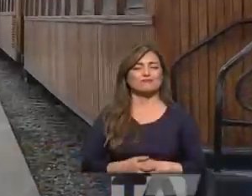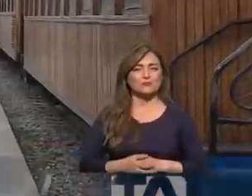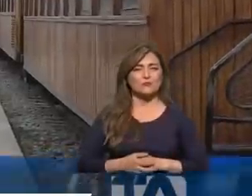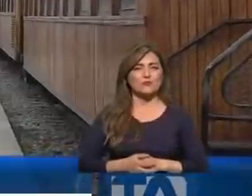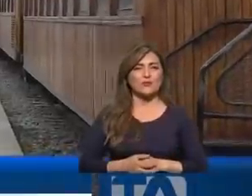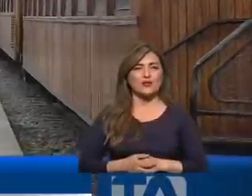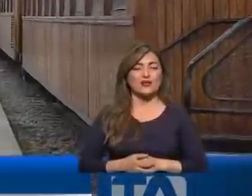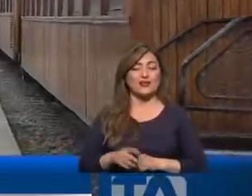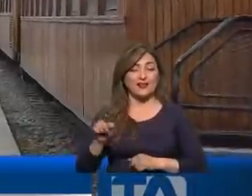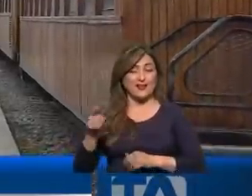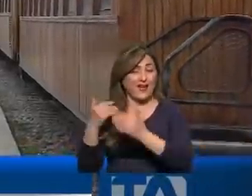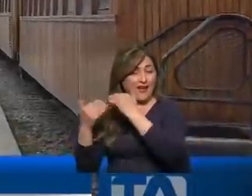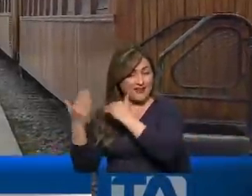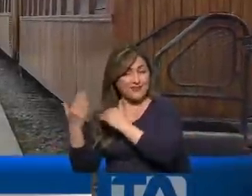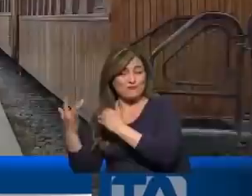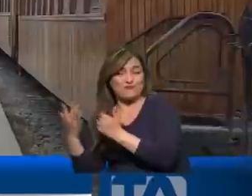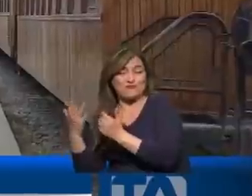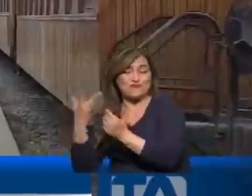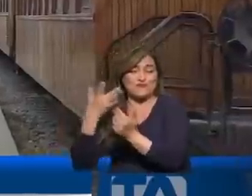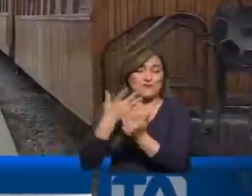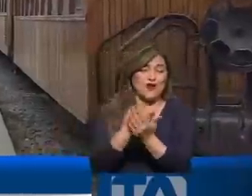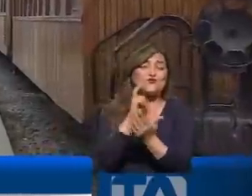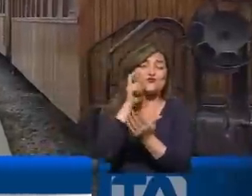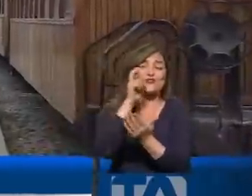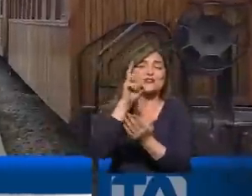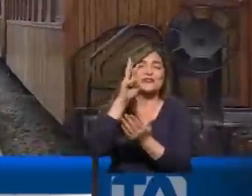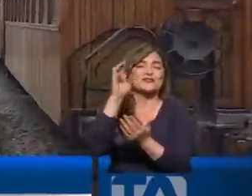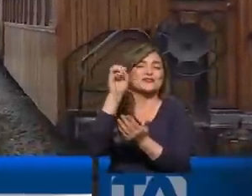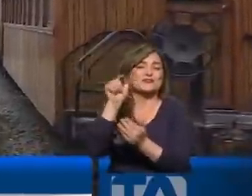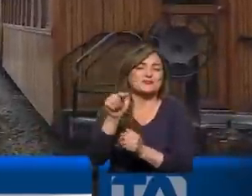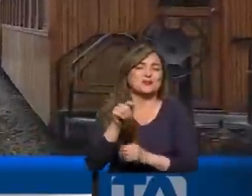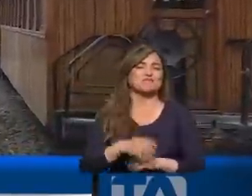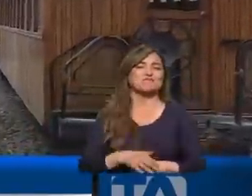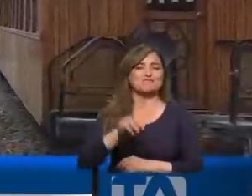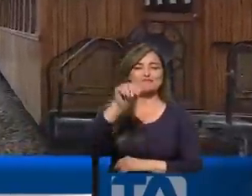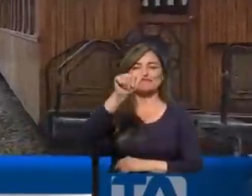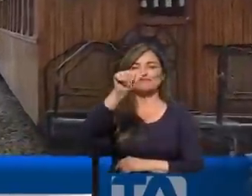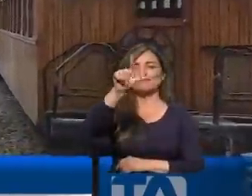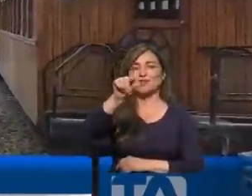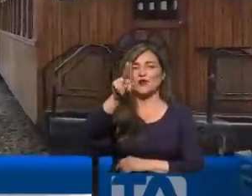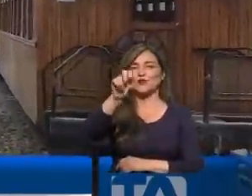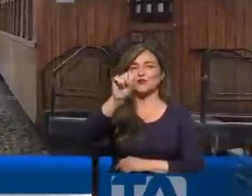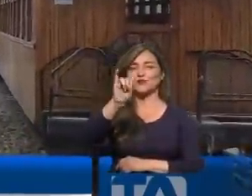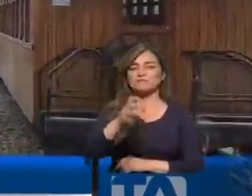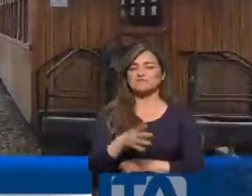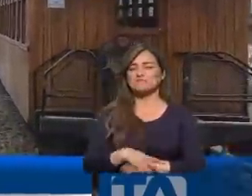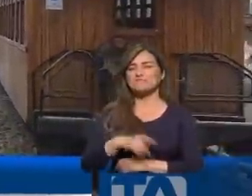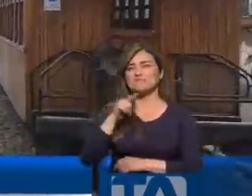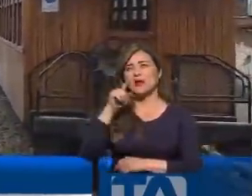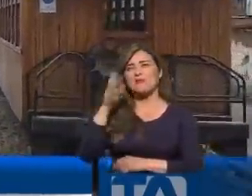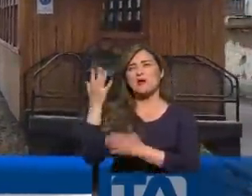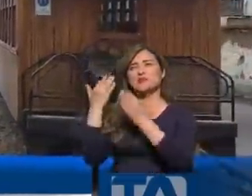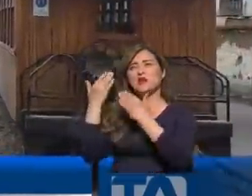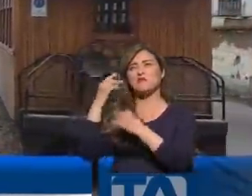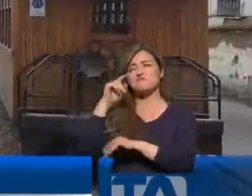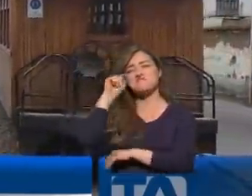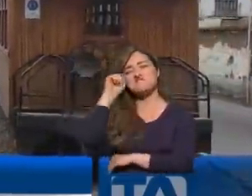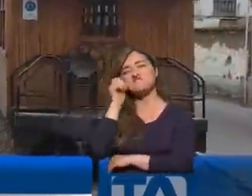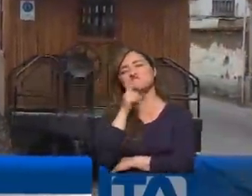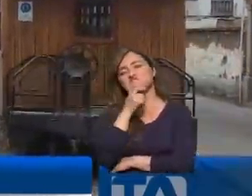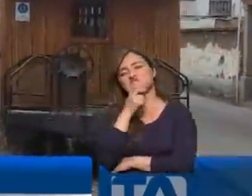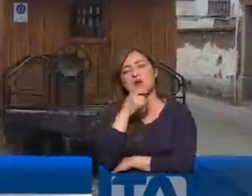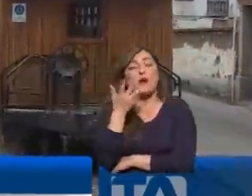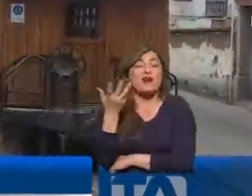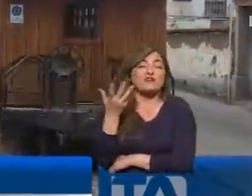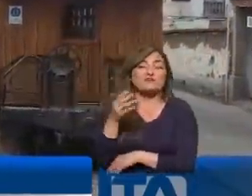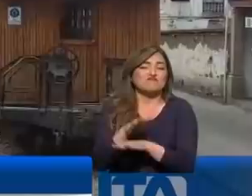60.000 turistas llegaban a la UCI cuando el tren estaba en funcionamiento. Pero de aquellos días, solo quedan recuerdos, pues tras el fin de sus operaciones,